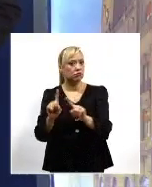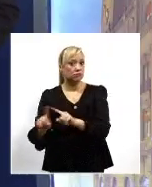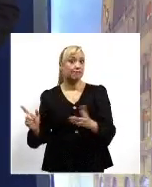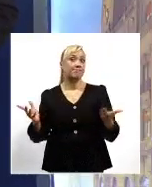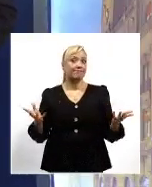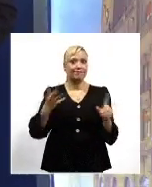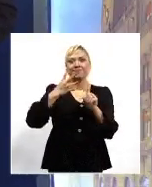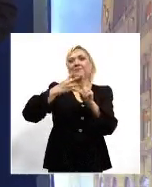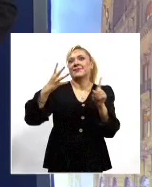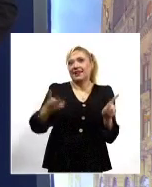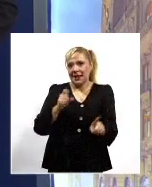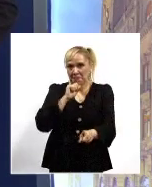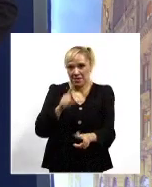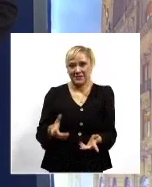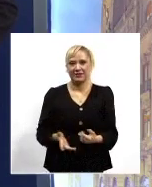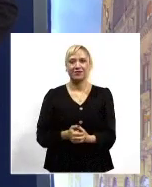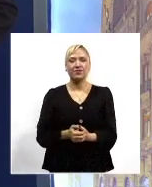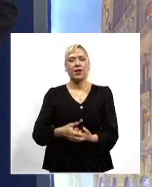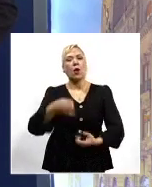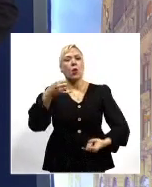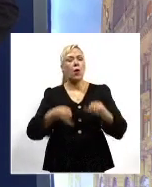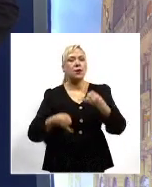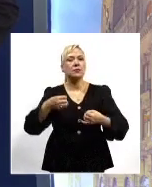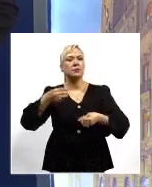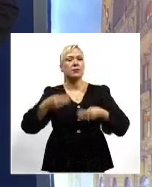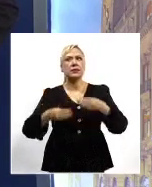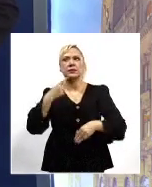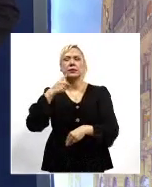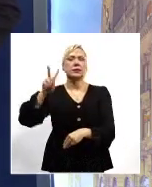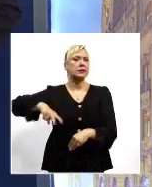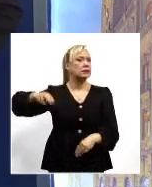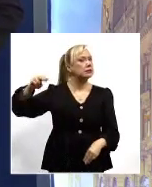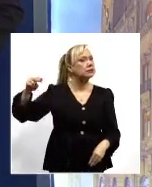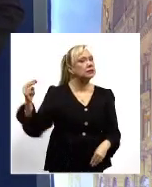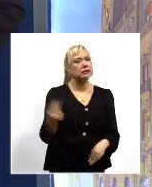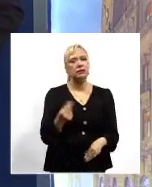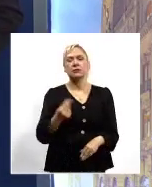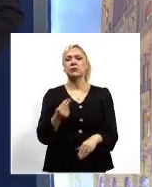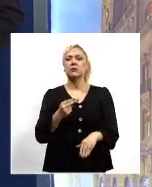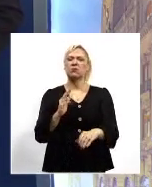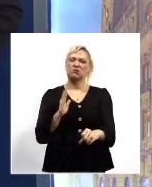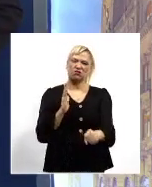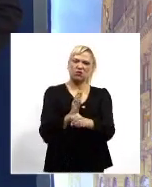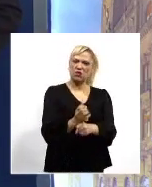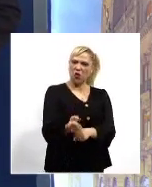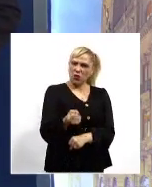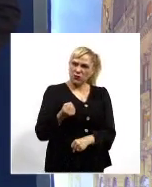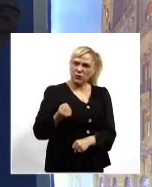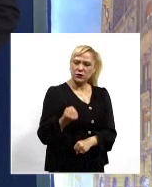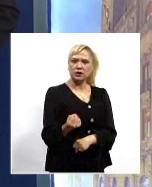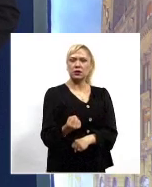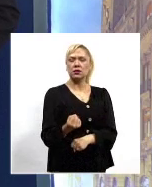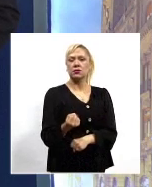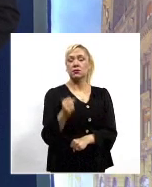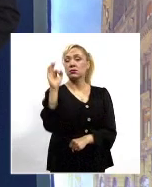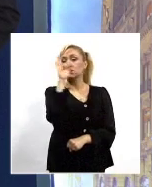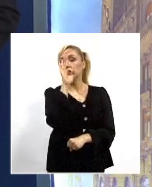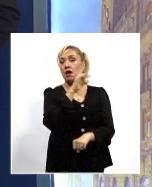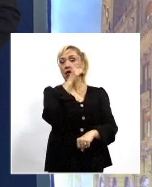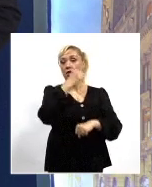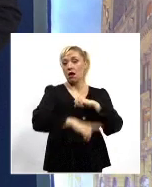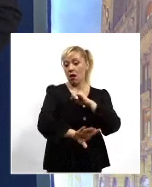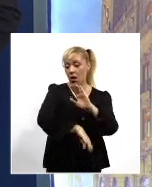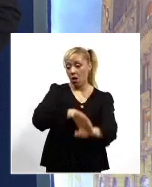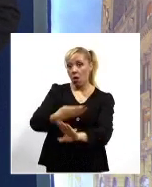En otros temas, jueces y magistrados coincidieron en la necesidad de reforzar las penas y el cumplimiento de estas contra quienes dañan a